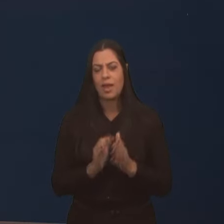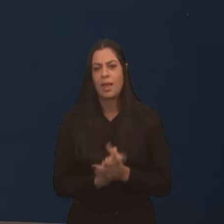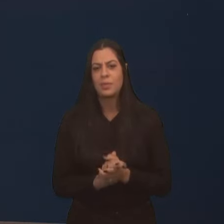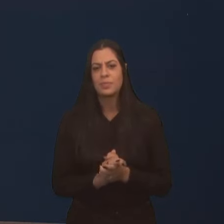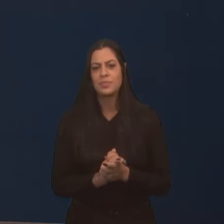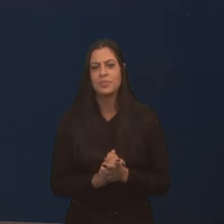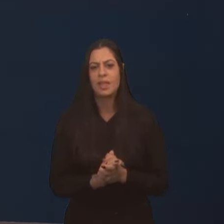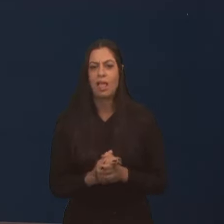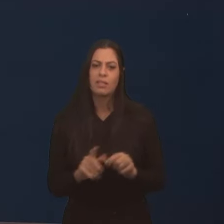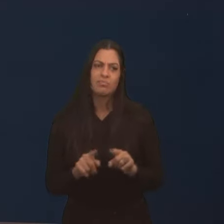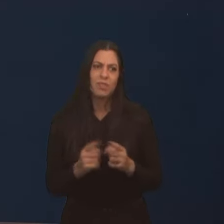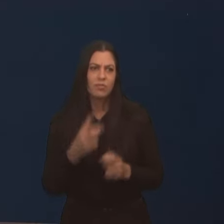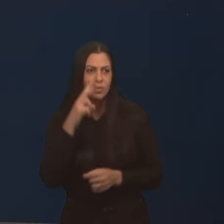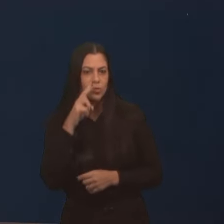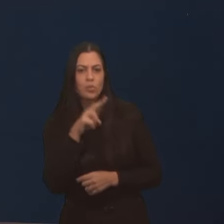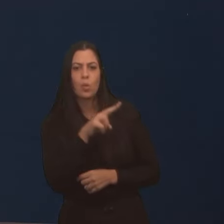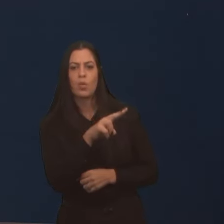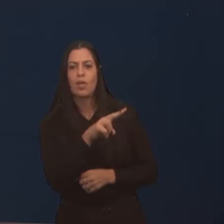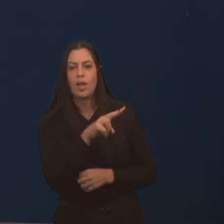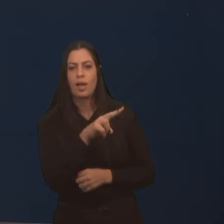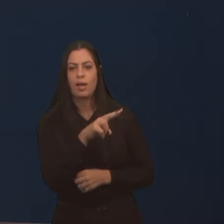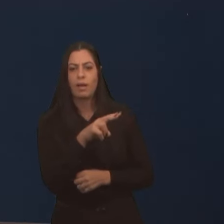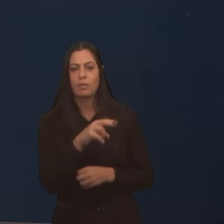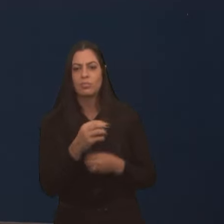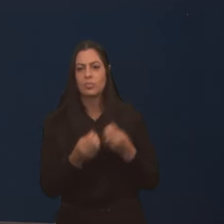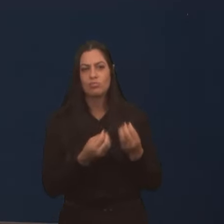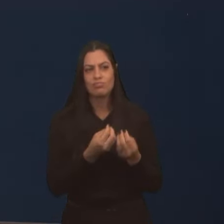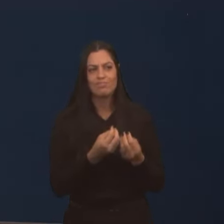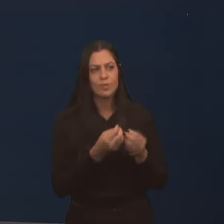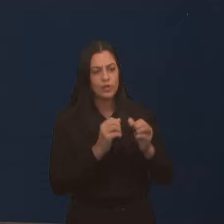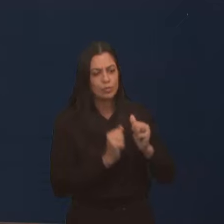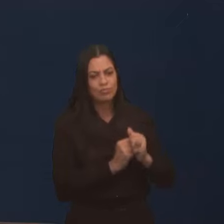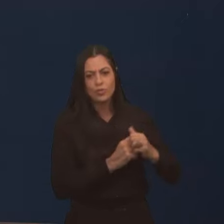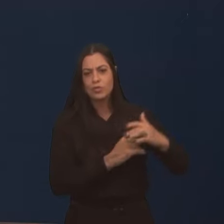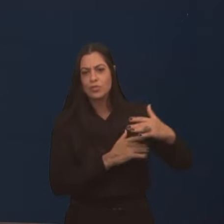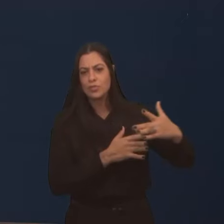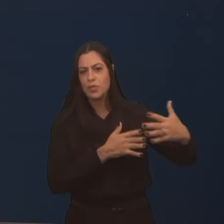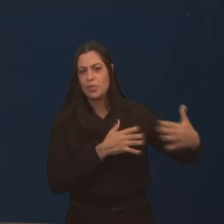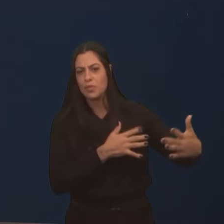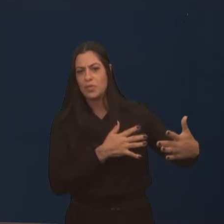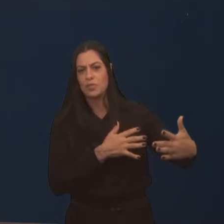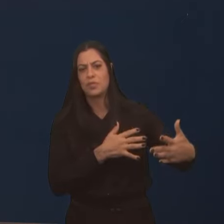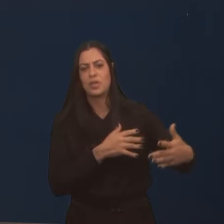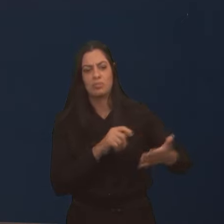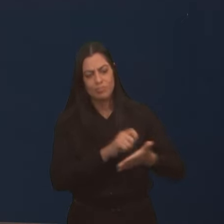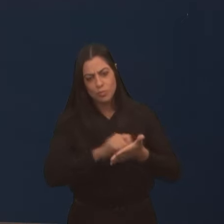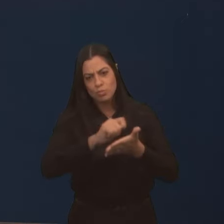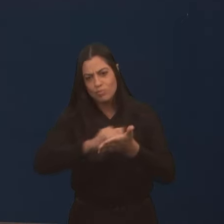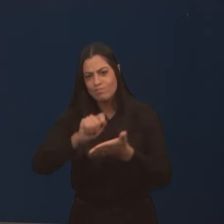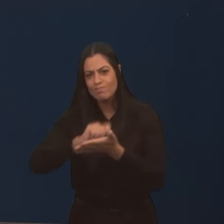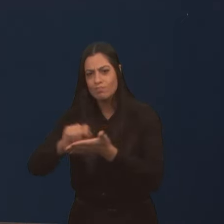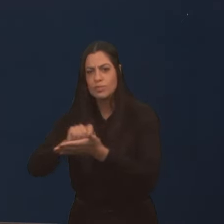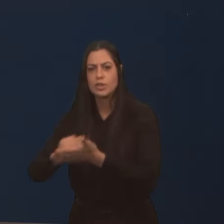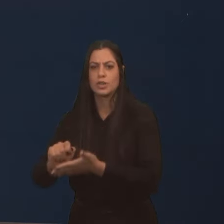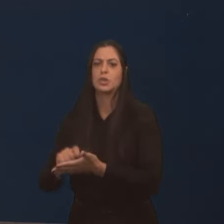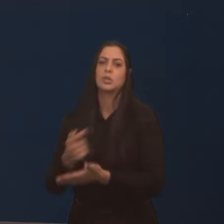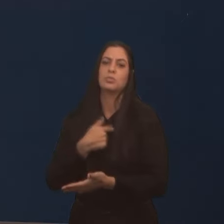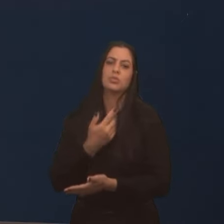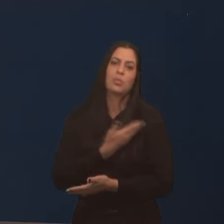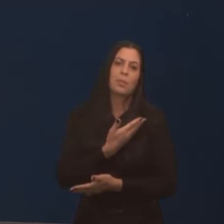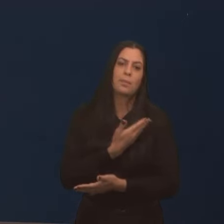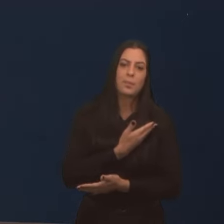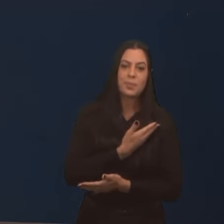algunos aspectos, quizás en una mirada como estoy desarrollando en mis escritos y con